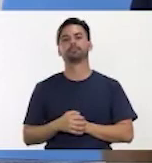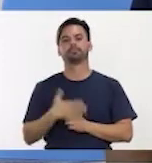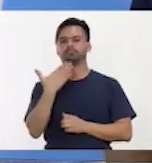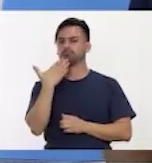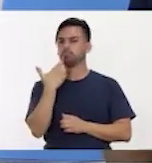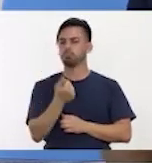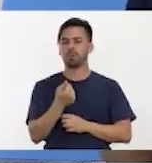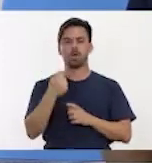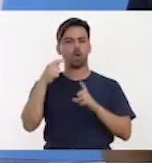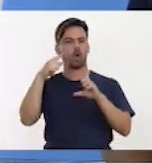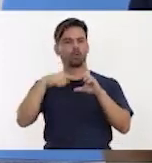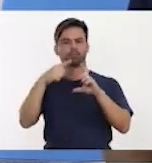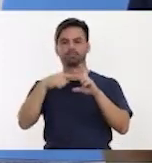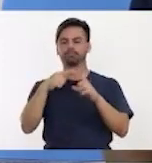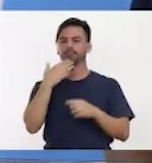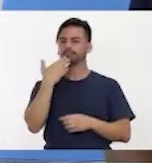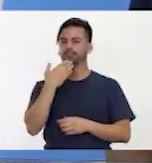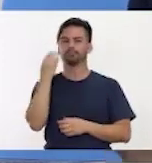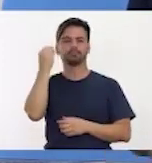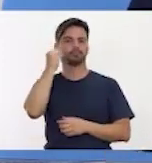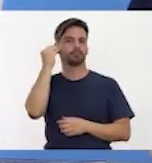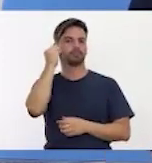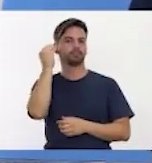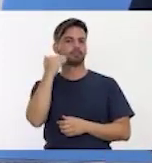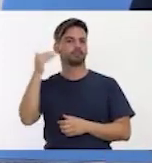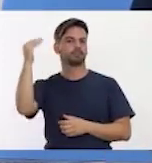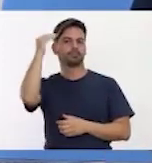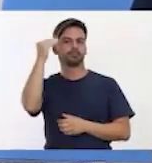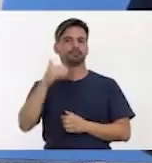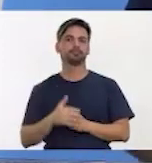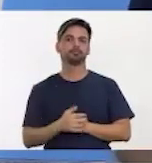instrumento con el que ustedes pueden contar en estos momentos.